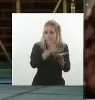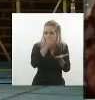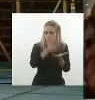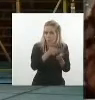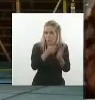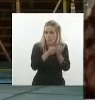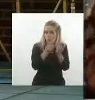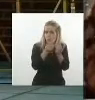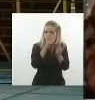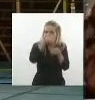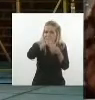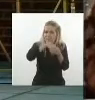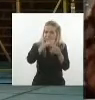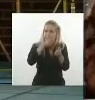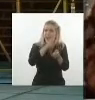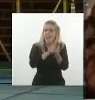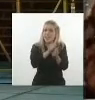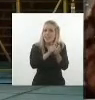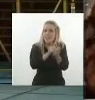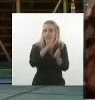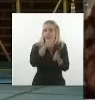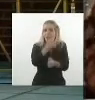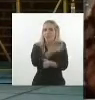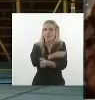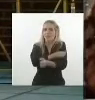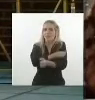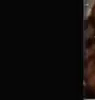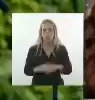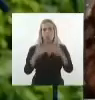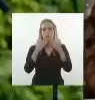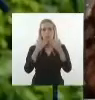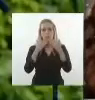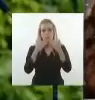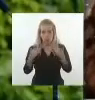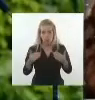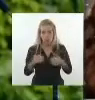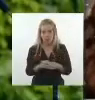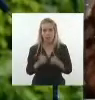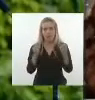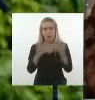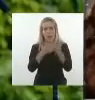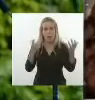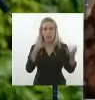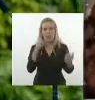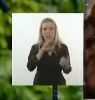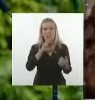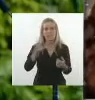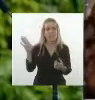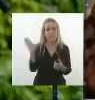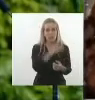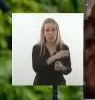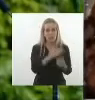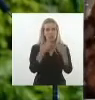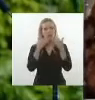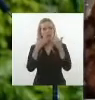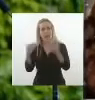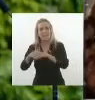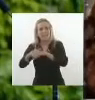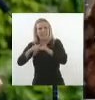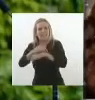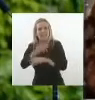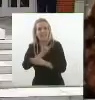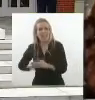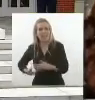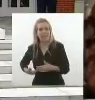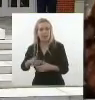e internacional para que veamos la magnitud de lo que nos pasó durante los últimos cuatro años y